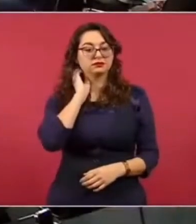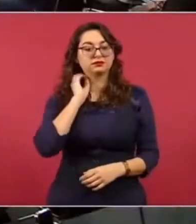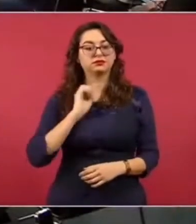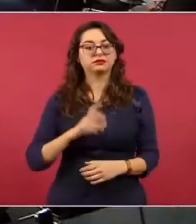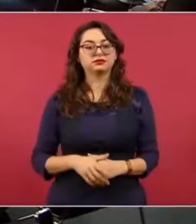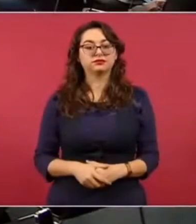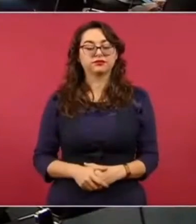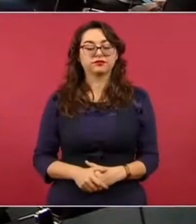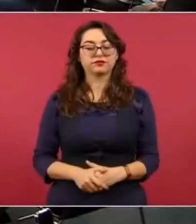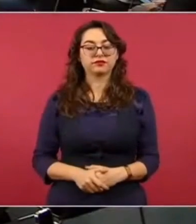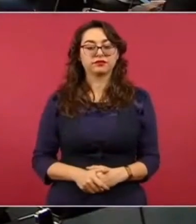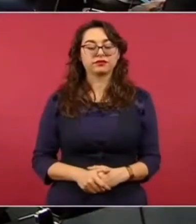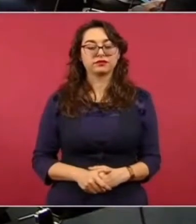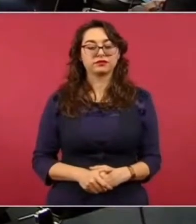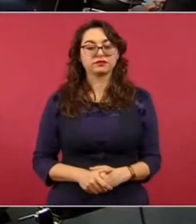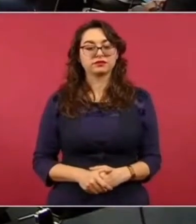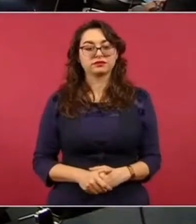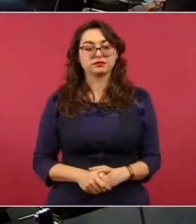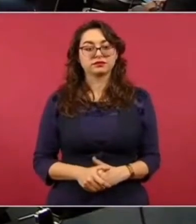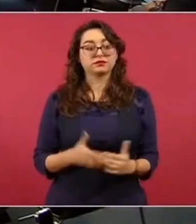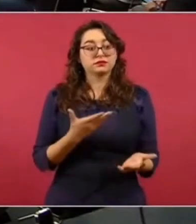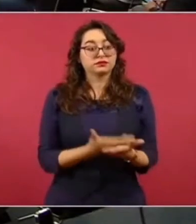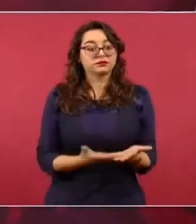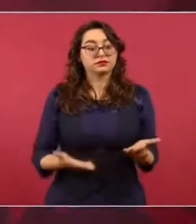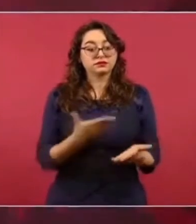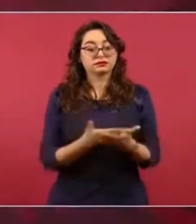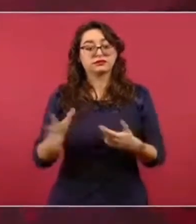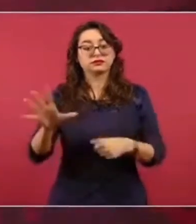Las plantas que adquirimos